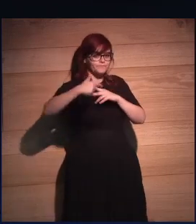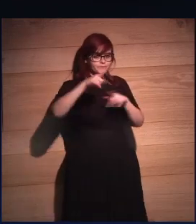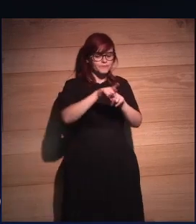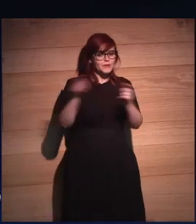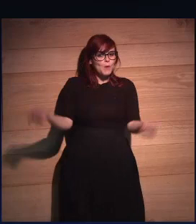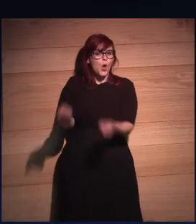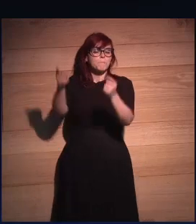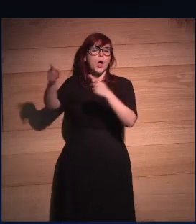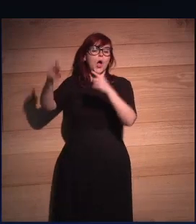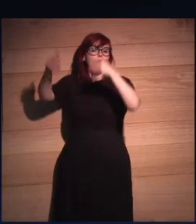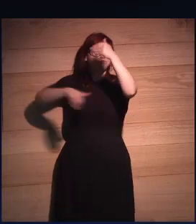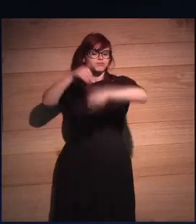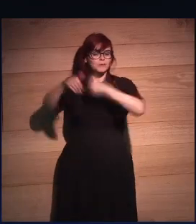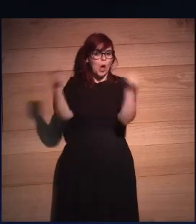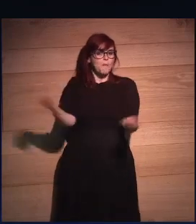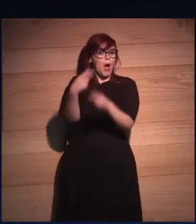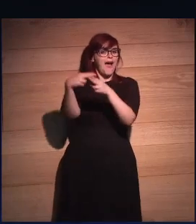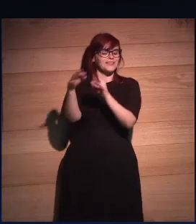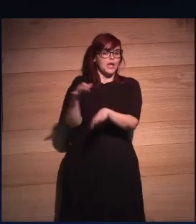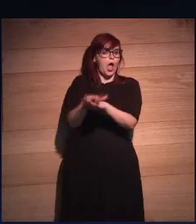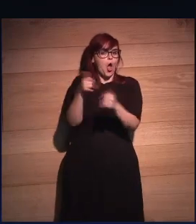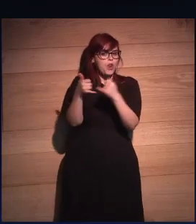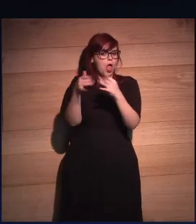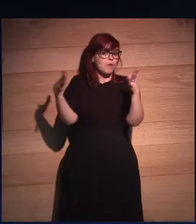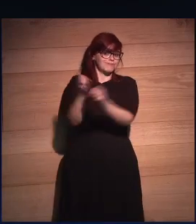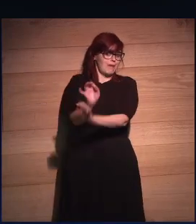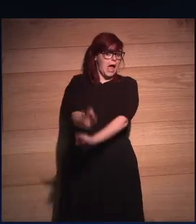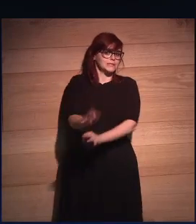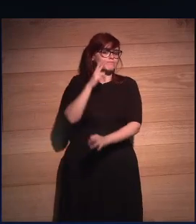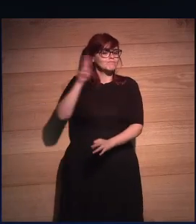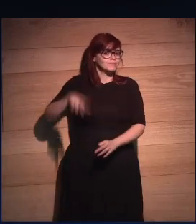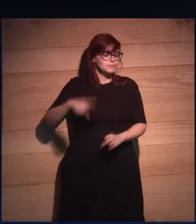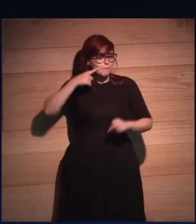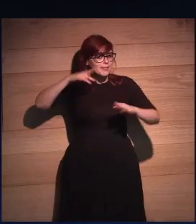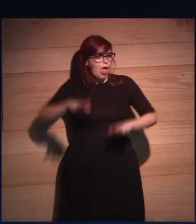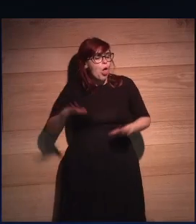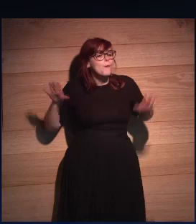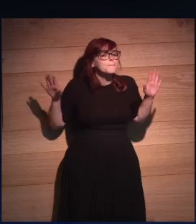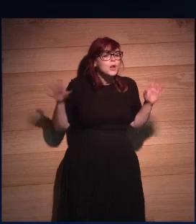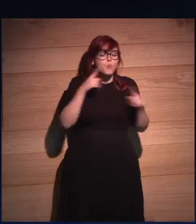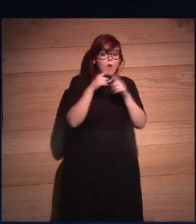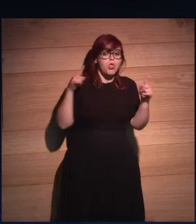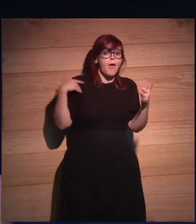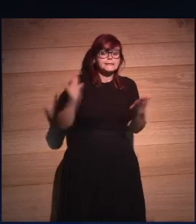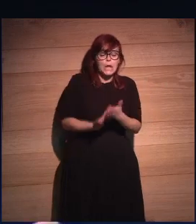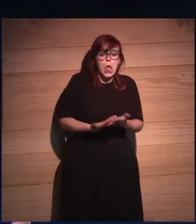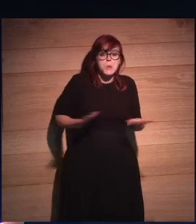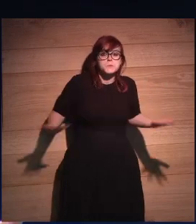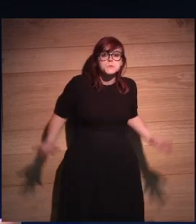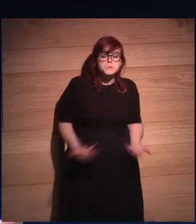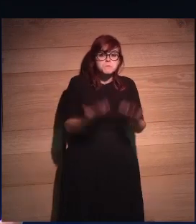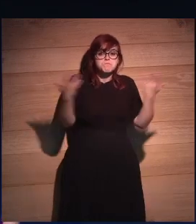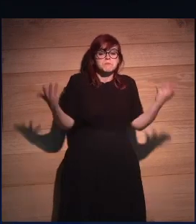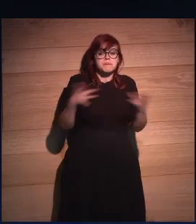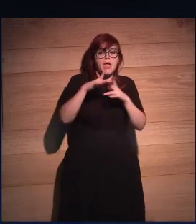en campañas políticas online de manera completamente oscura, ¿no? Pero claro, ha pasado un año de